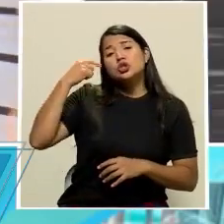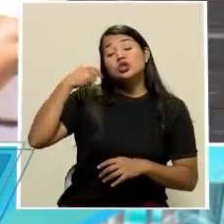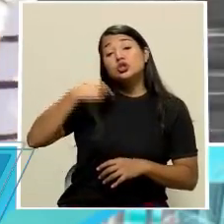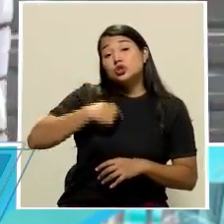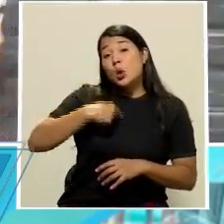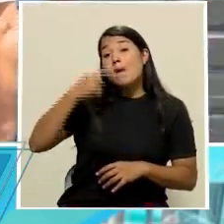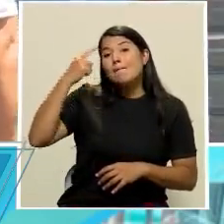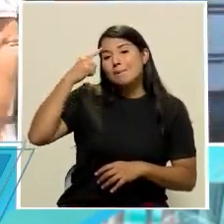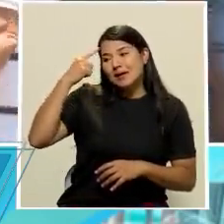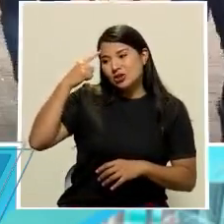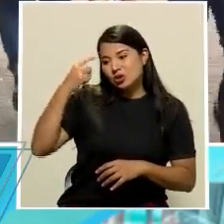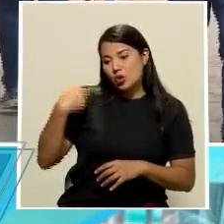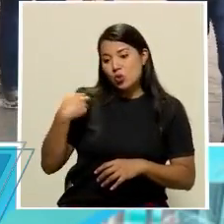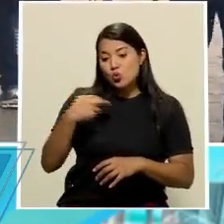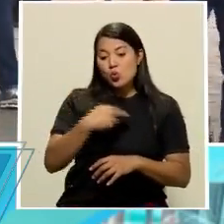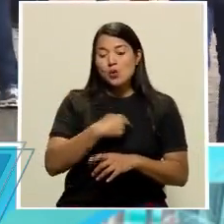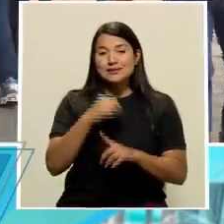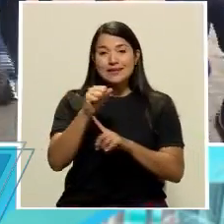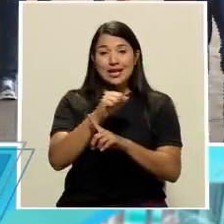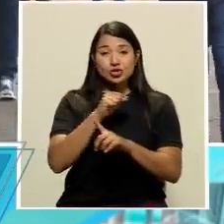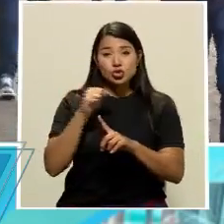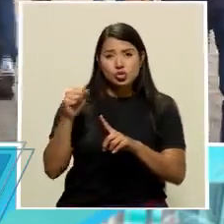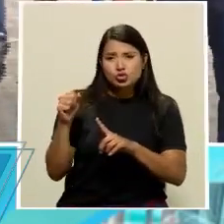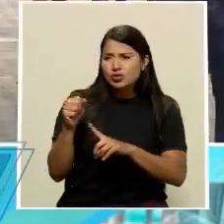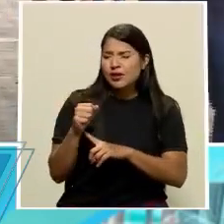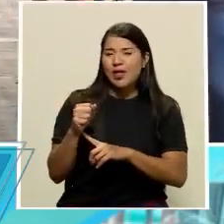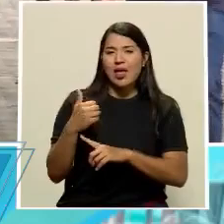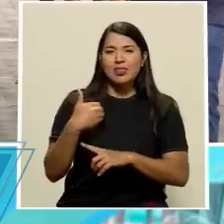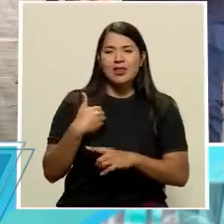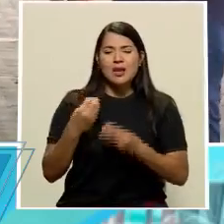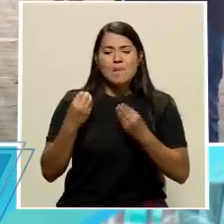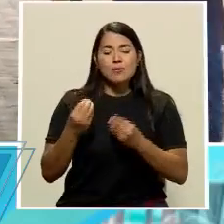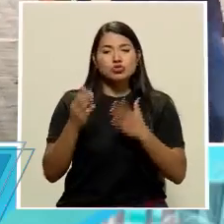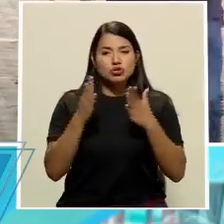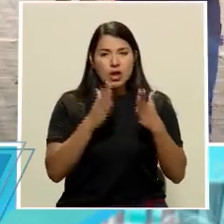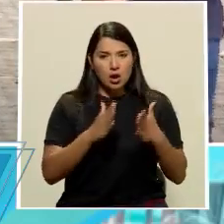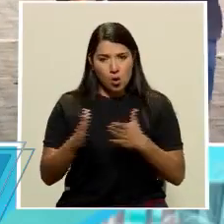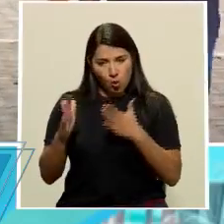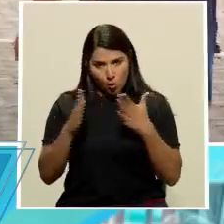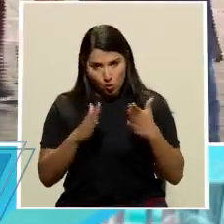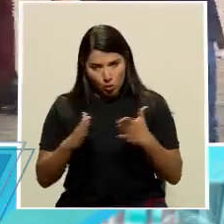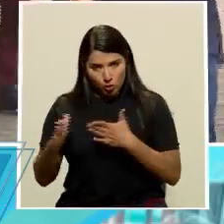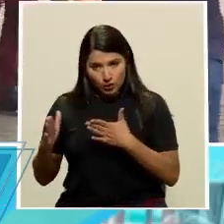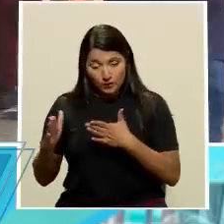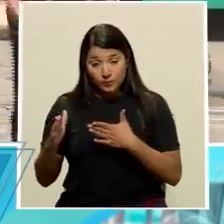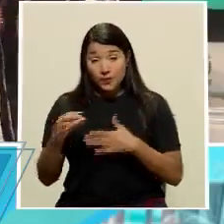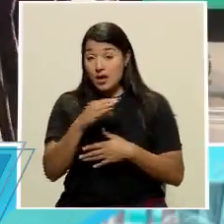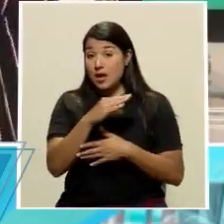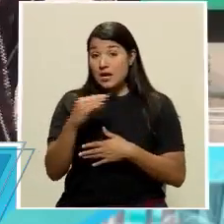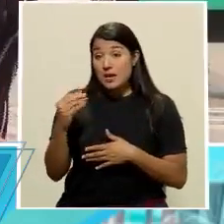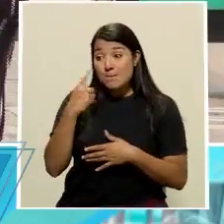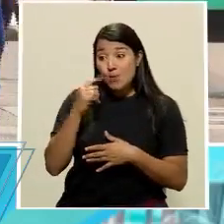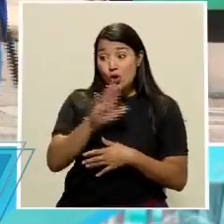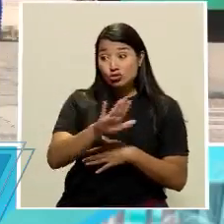una sociedad bastante organizada, que por las respuestas que dan en la encuesta están